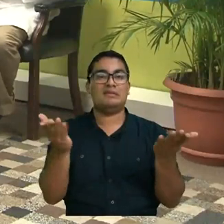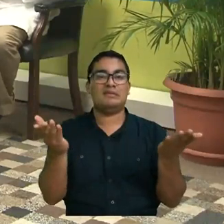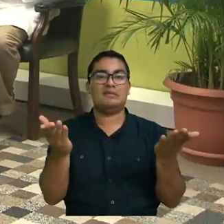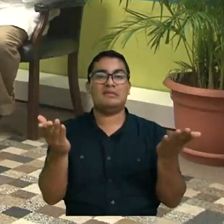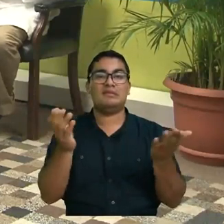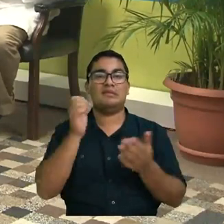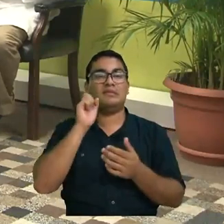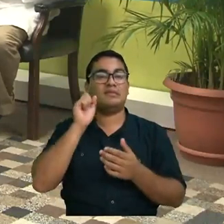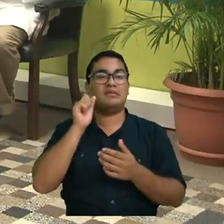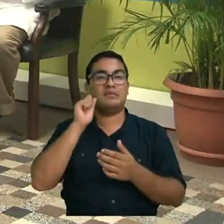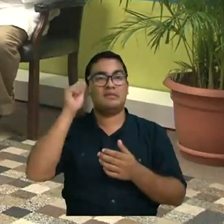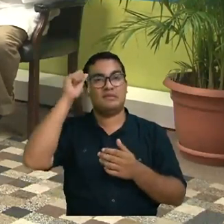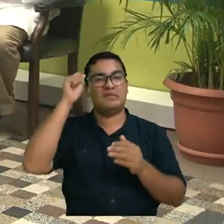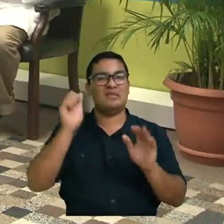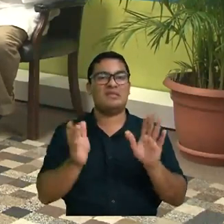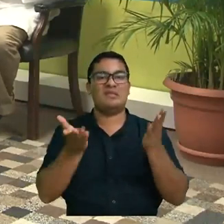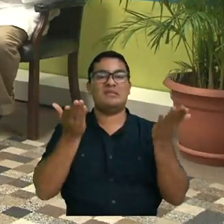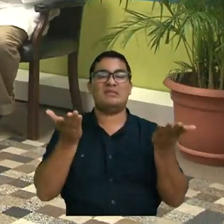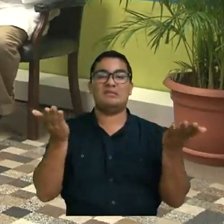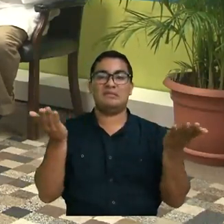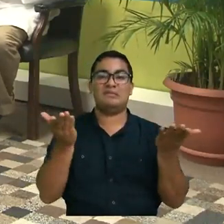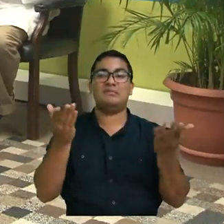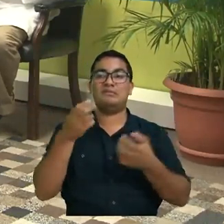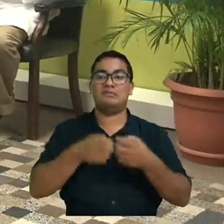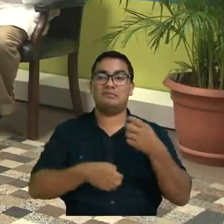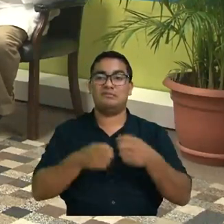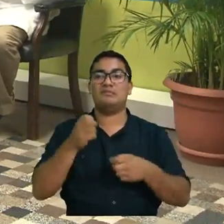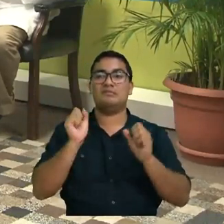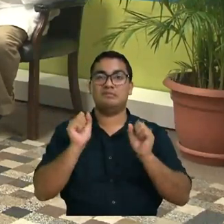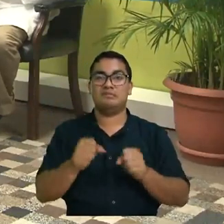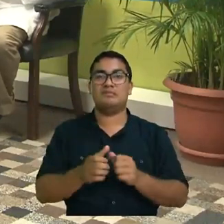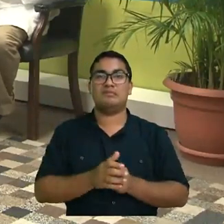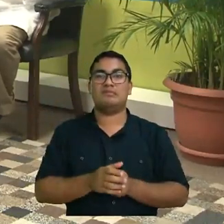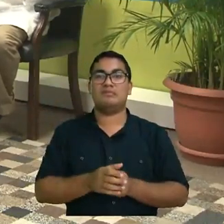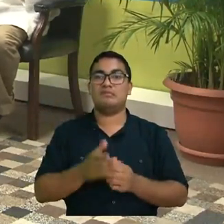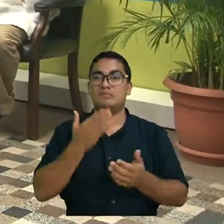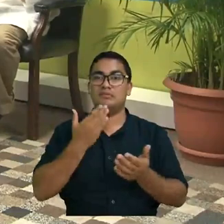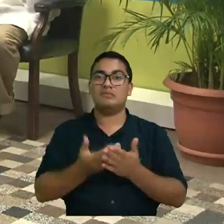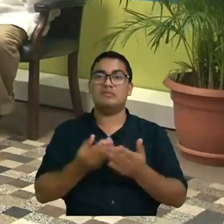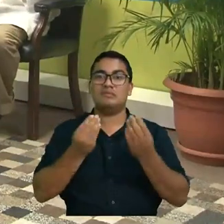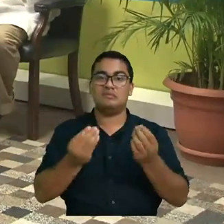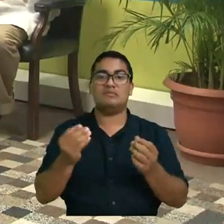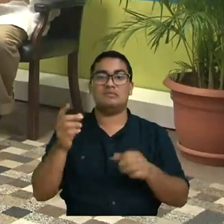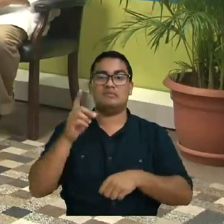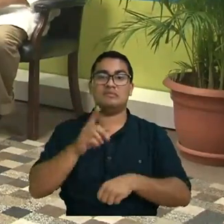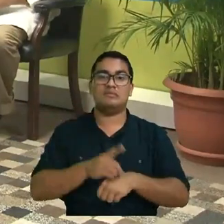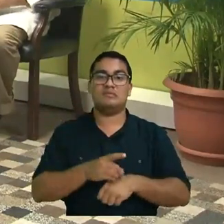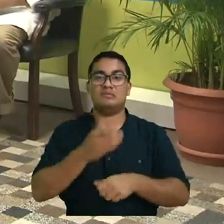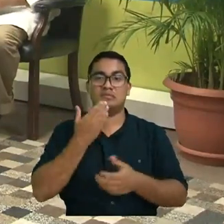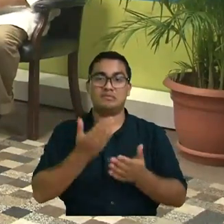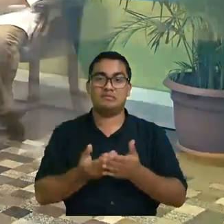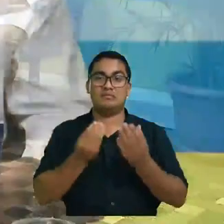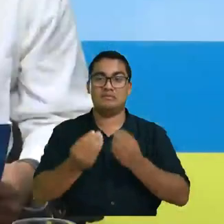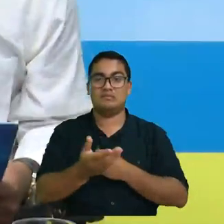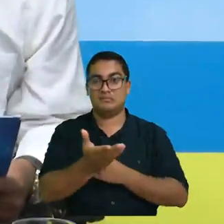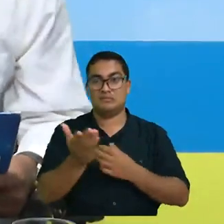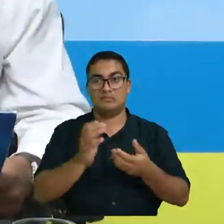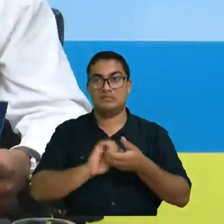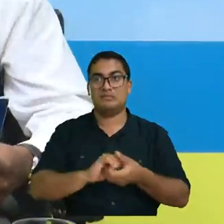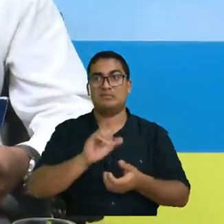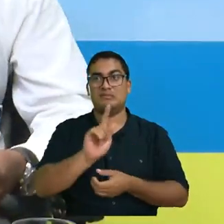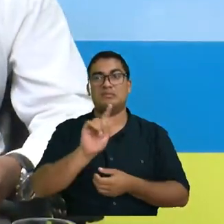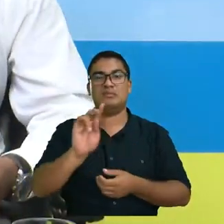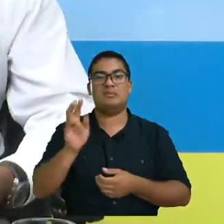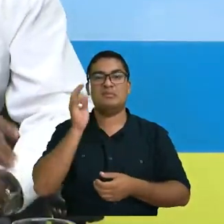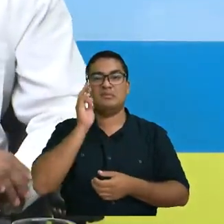y los adultos mayores, que son los que más suelen afectar esta enfermedad. Le agradecemos, doctor. Le agradecemos también a usted, amigos televidentes, por su